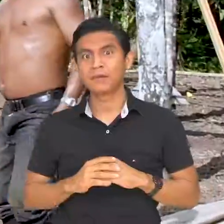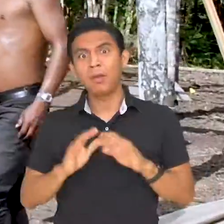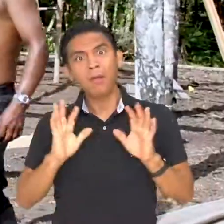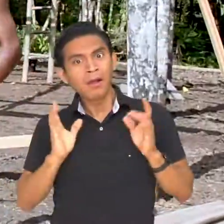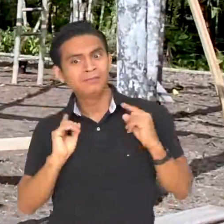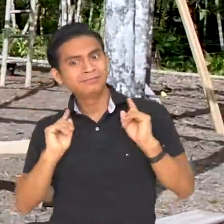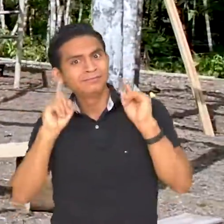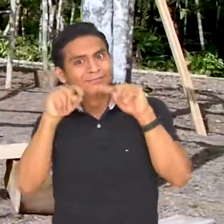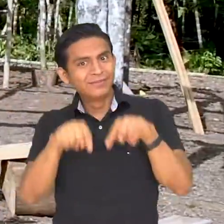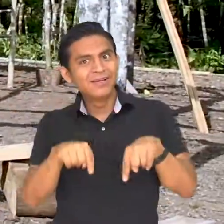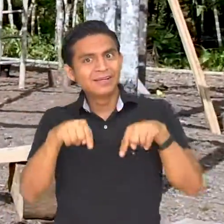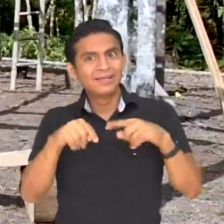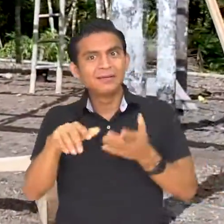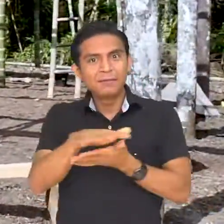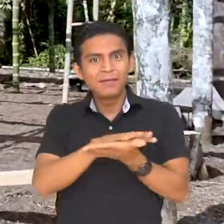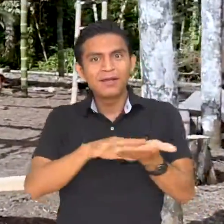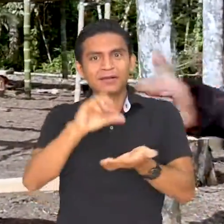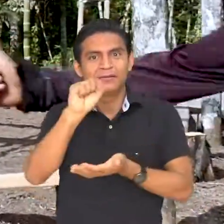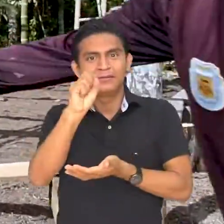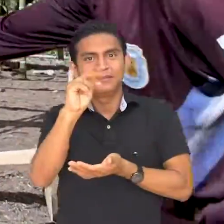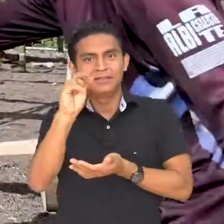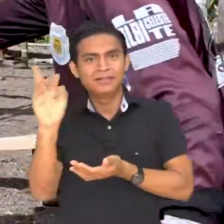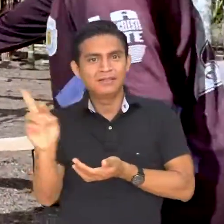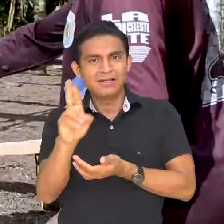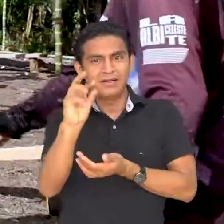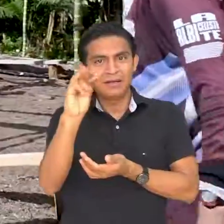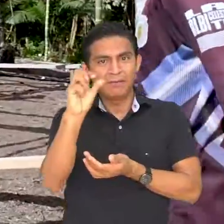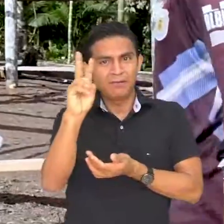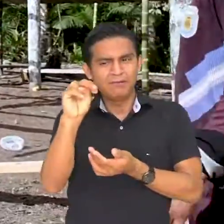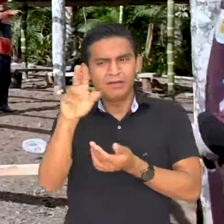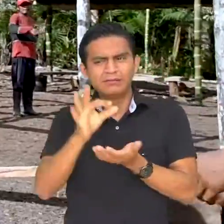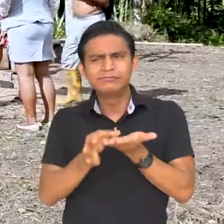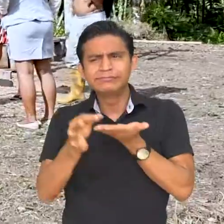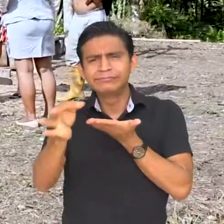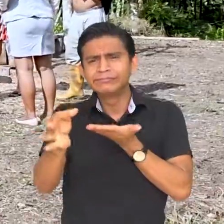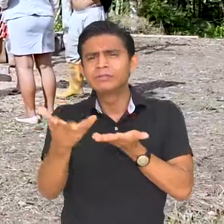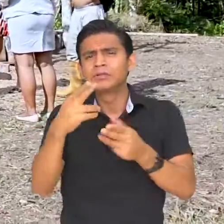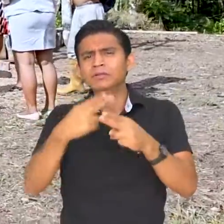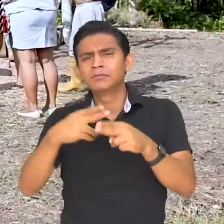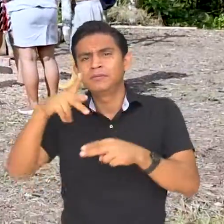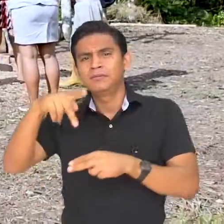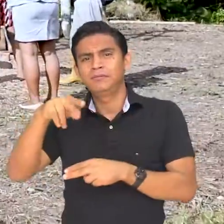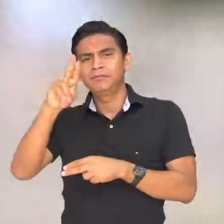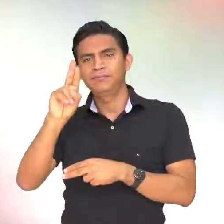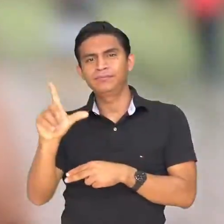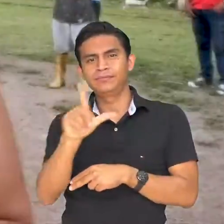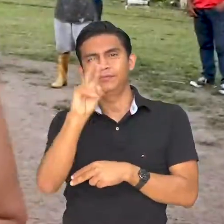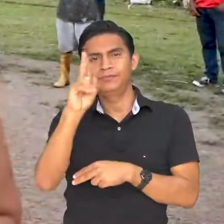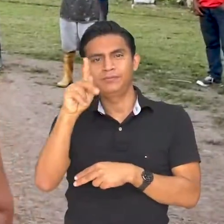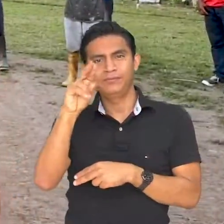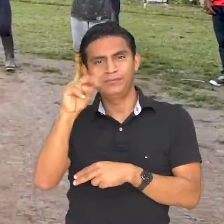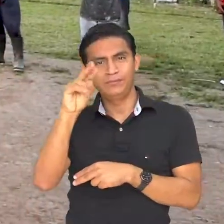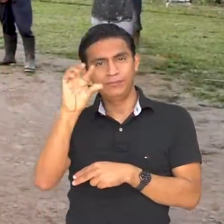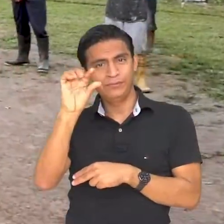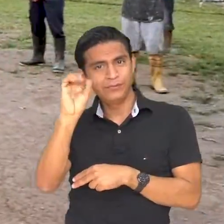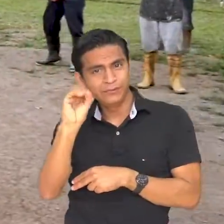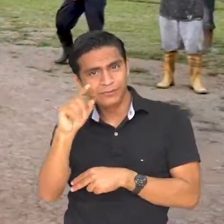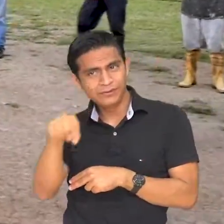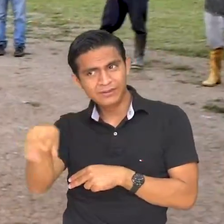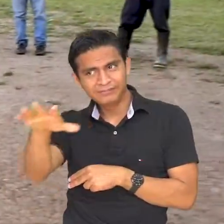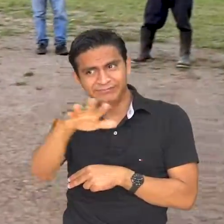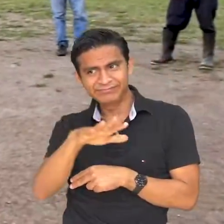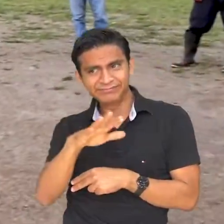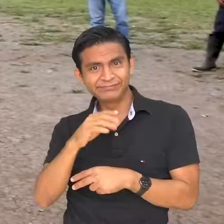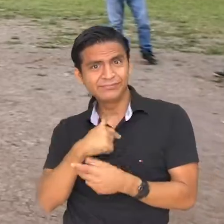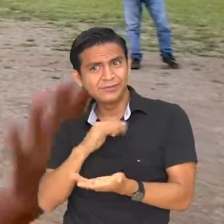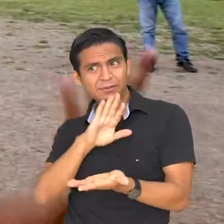Bueno, nos encontramos aquí en el barrio San Ramón de este hermoso lugar que es Puyupungo. Muy contenta porque hemos